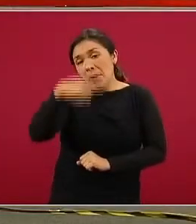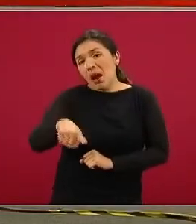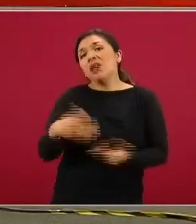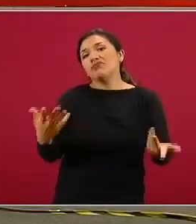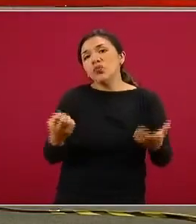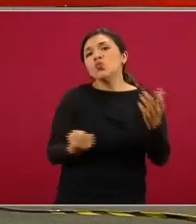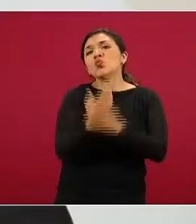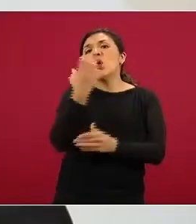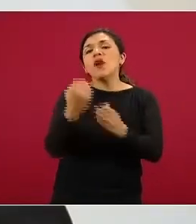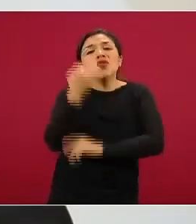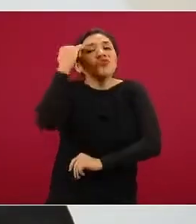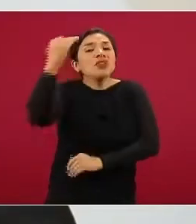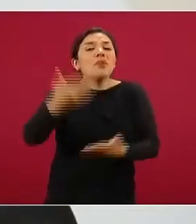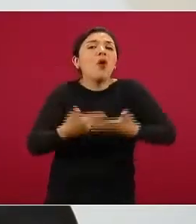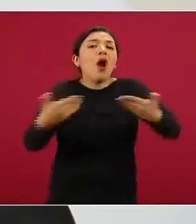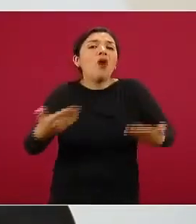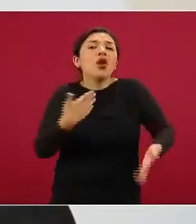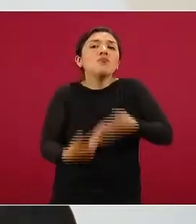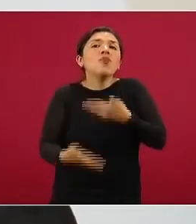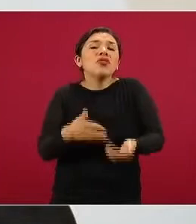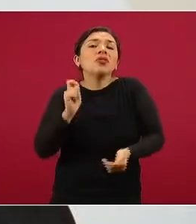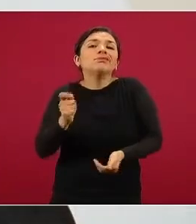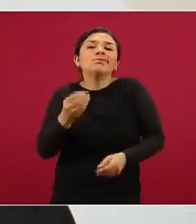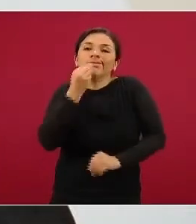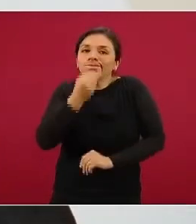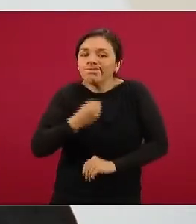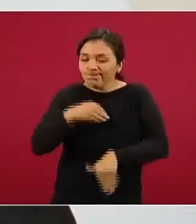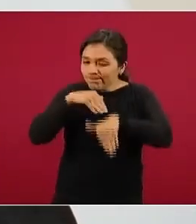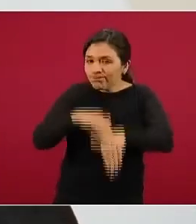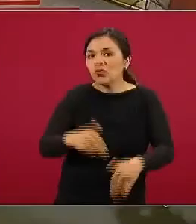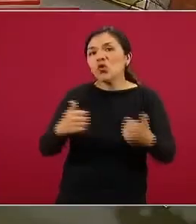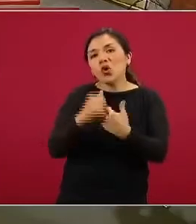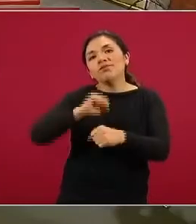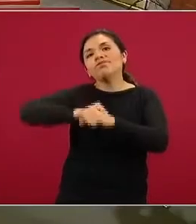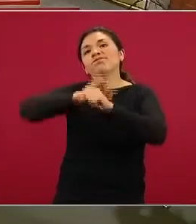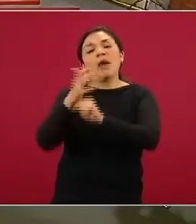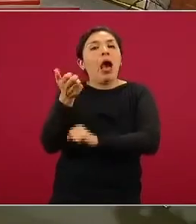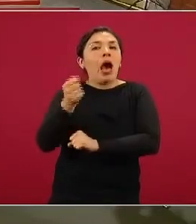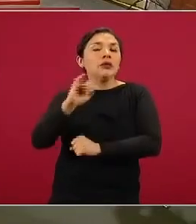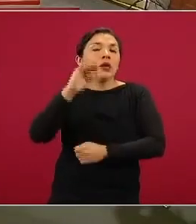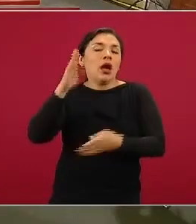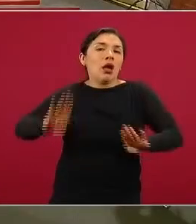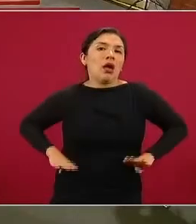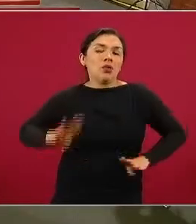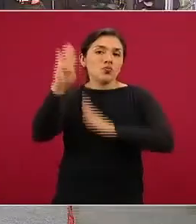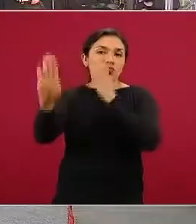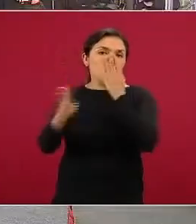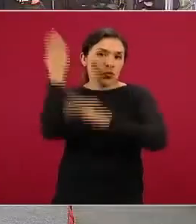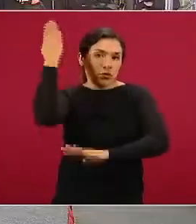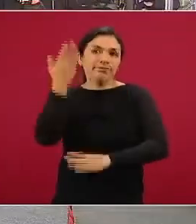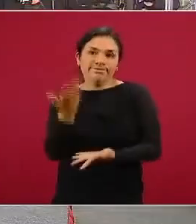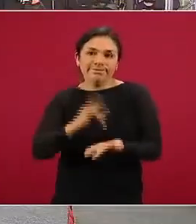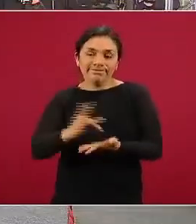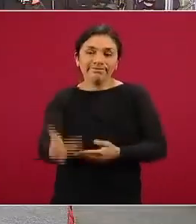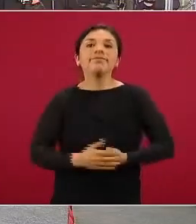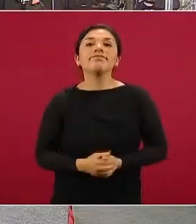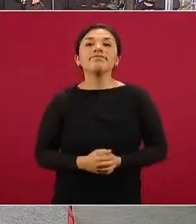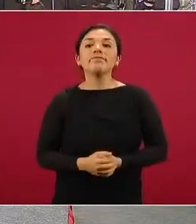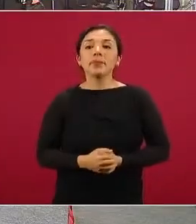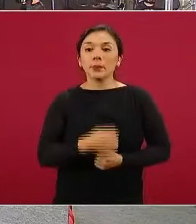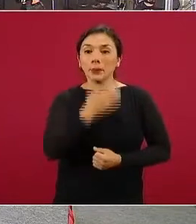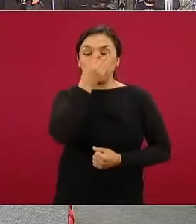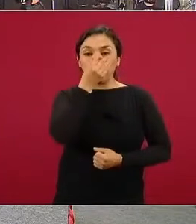los nuevos momentos que nos ha impuesto esta pandemia a nivel mundial. Muchas gracias. Muchas